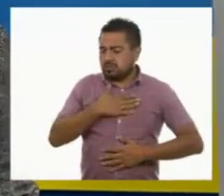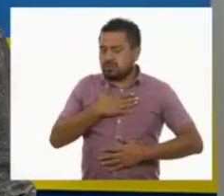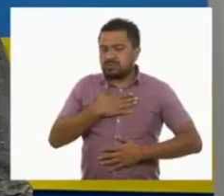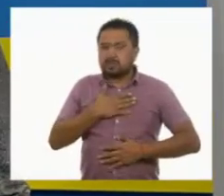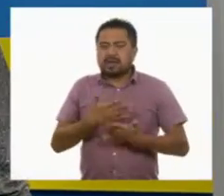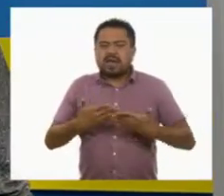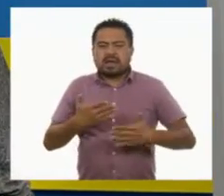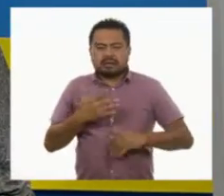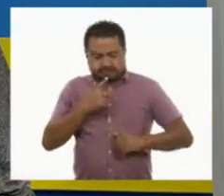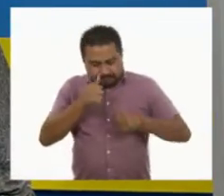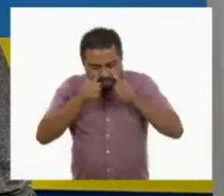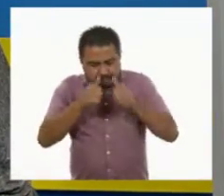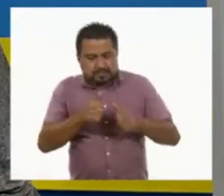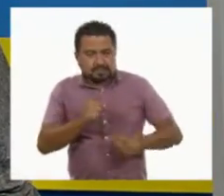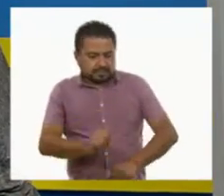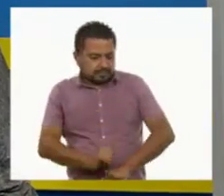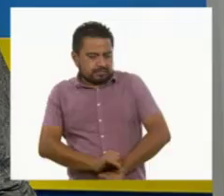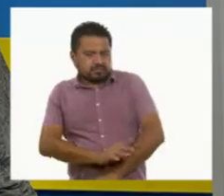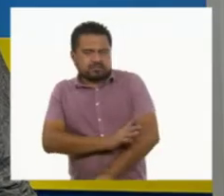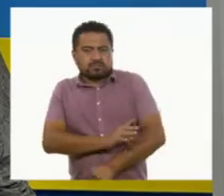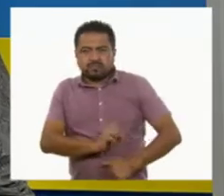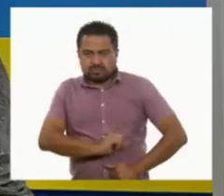caso a mis emociones y pensamientos.